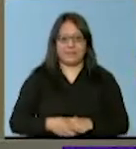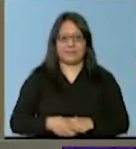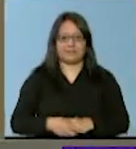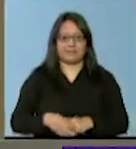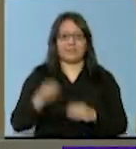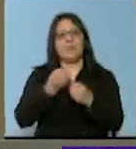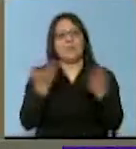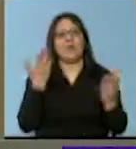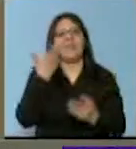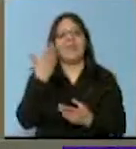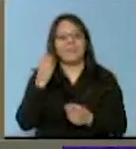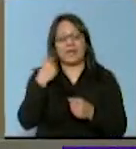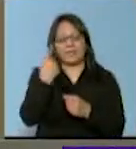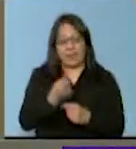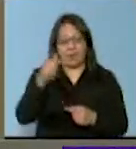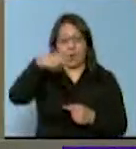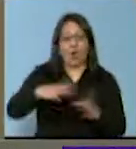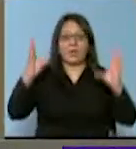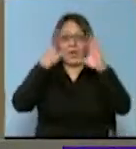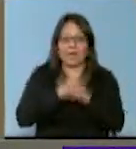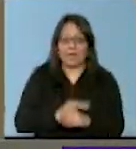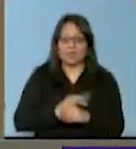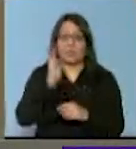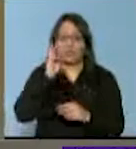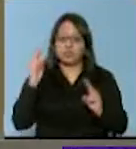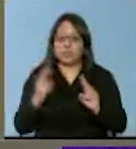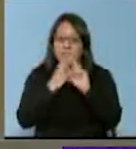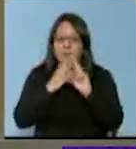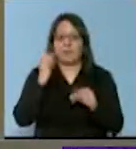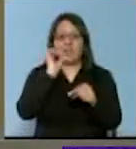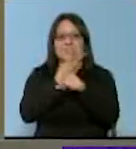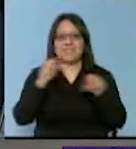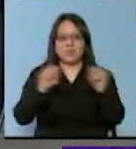buenas tardes para vos, Carlos Lara, y te vemos esta noche en segunda edición.